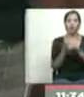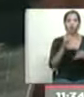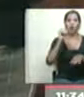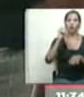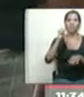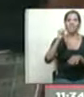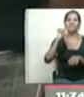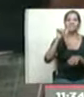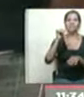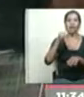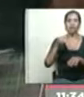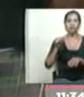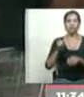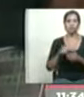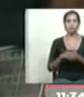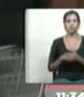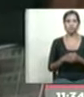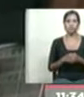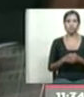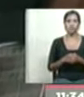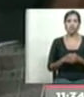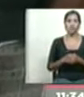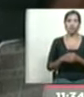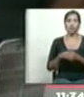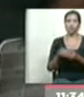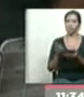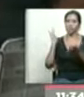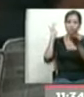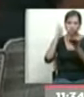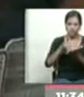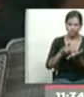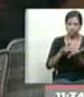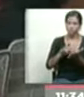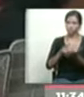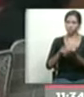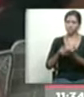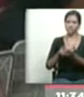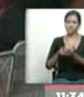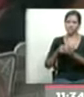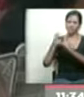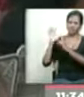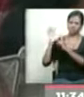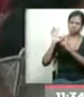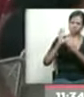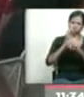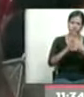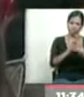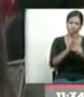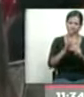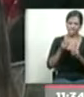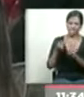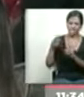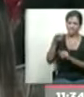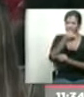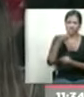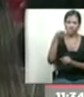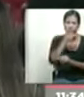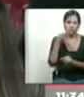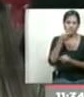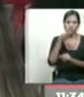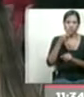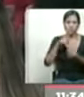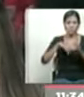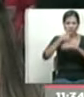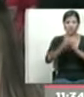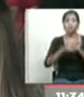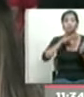Eliezer Otaiza fue llevado, perseguido, de alguna manera planificado su muerte por aquellos que